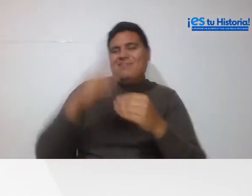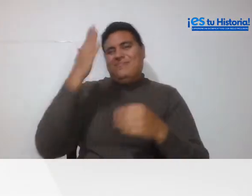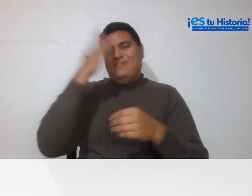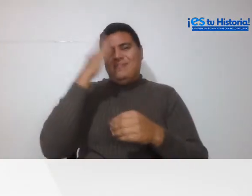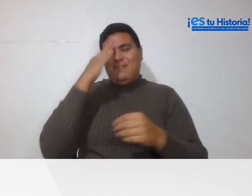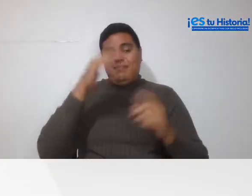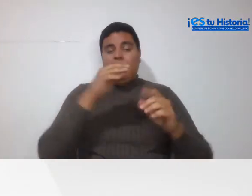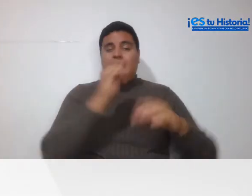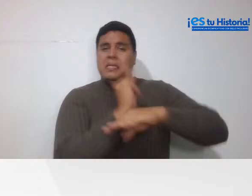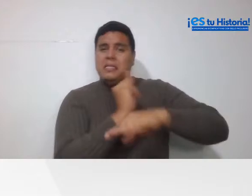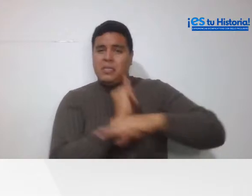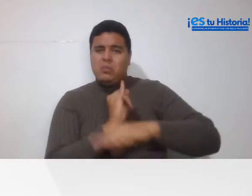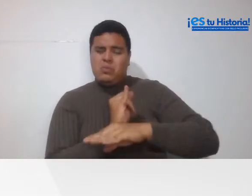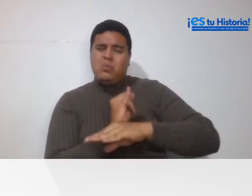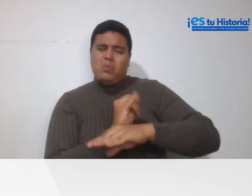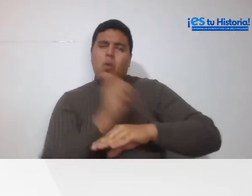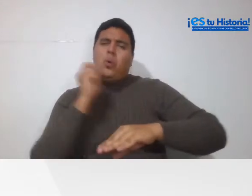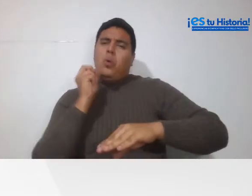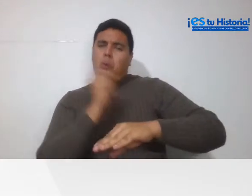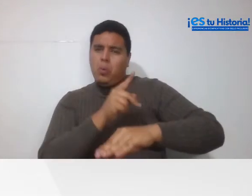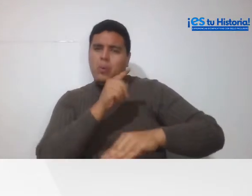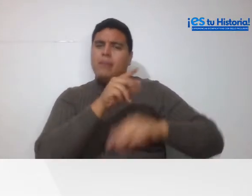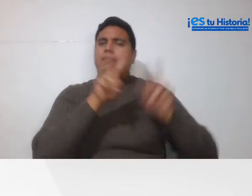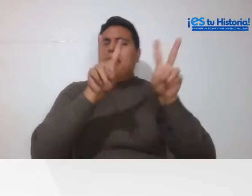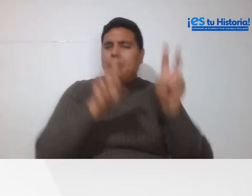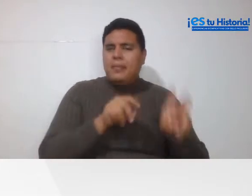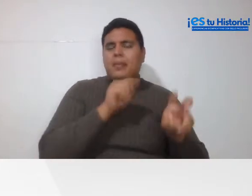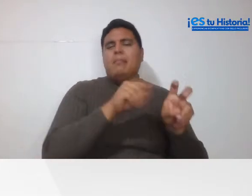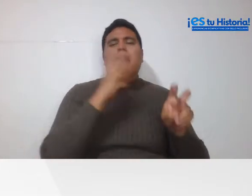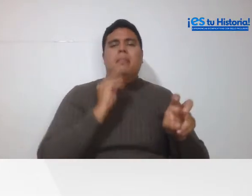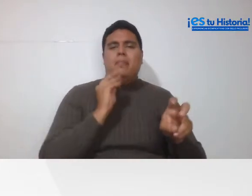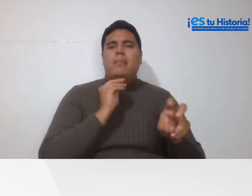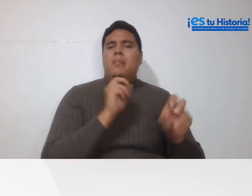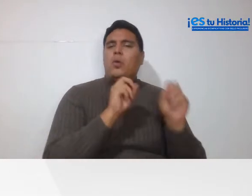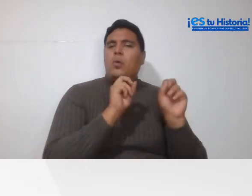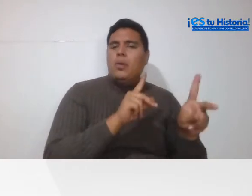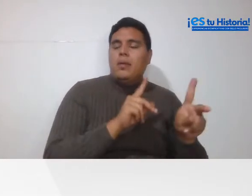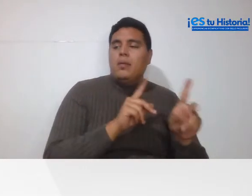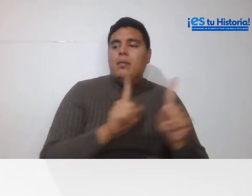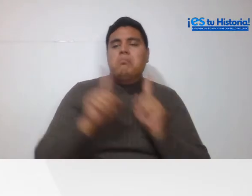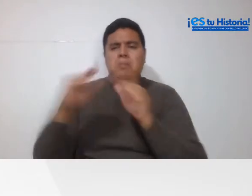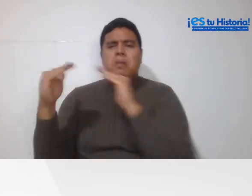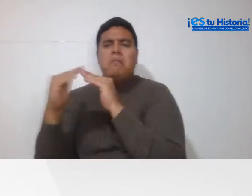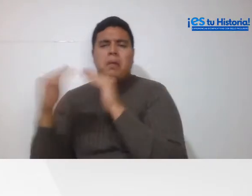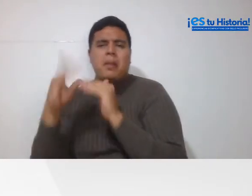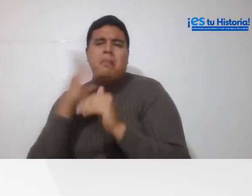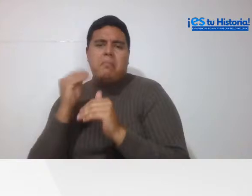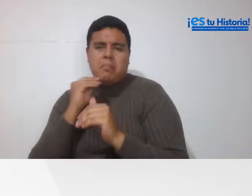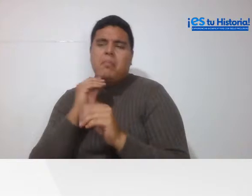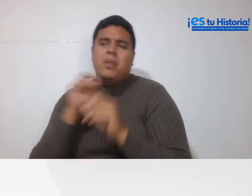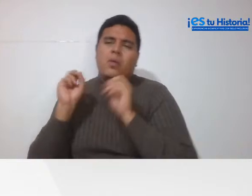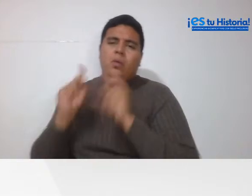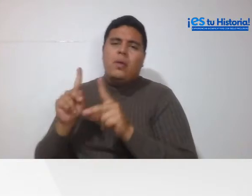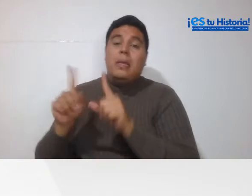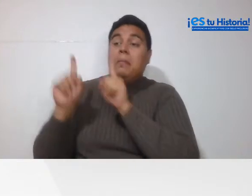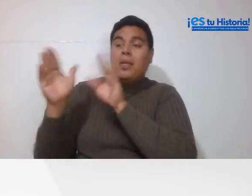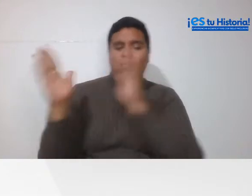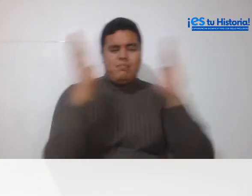la institución, ya como familia, como casa. ¿Qué más aportes está haciendo ustedes como